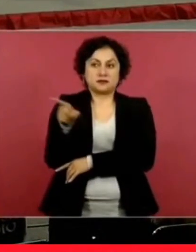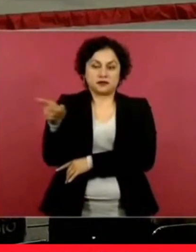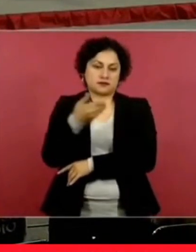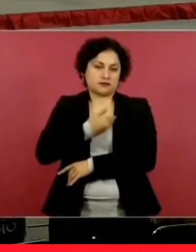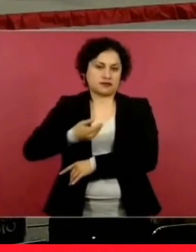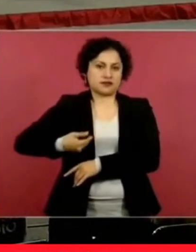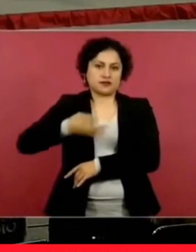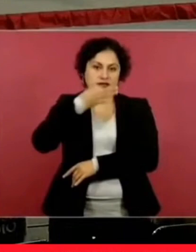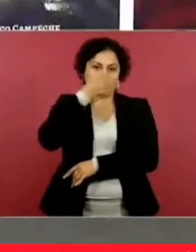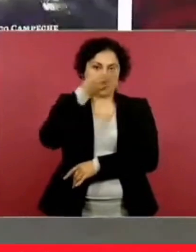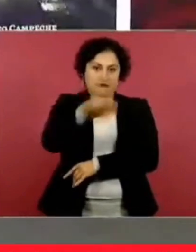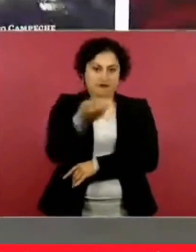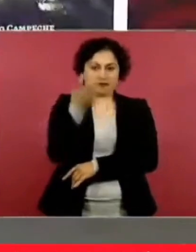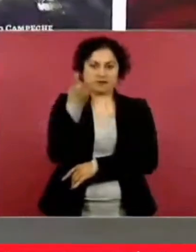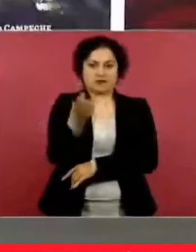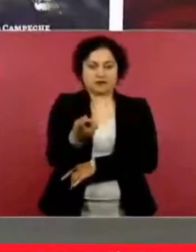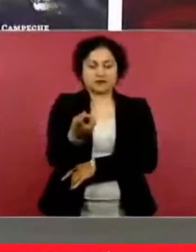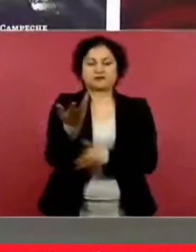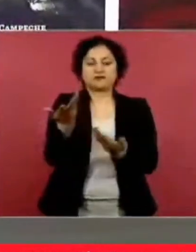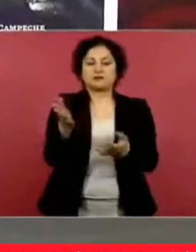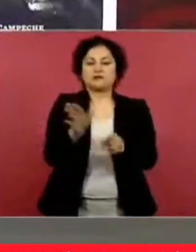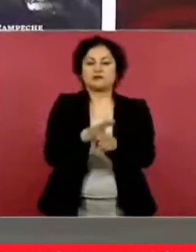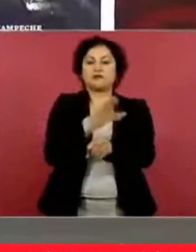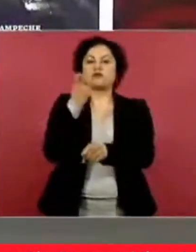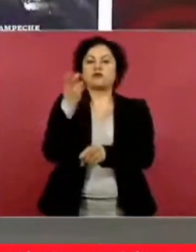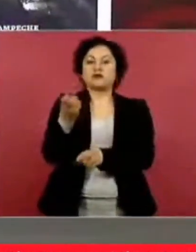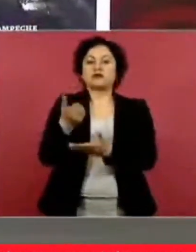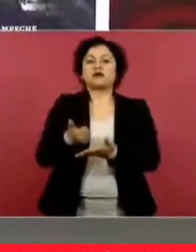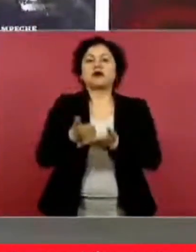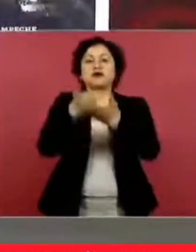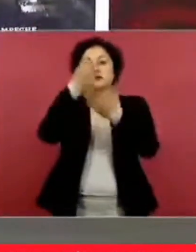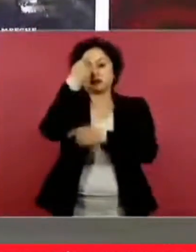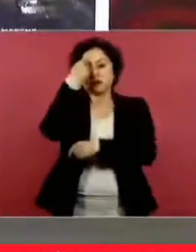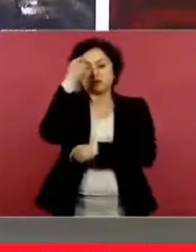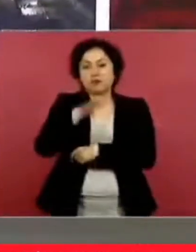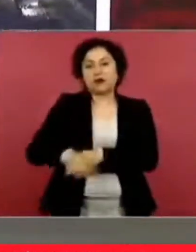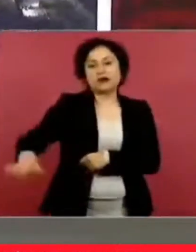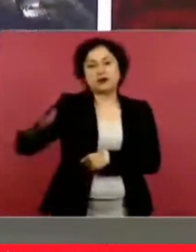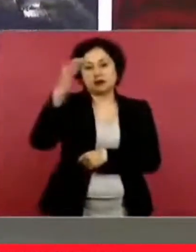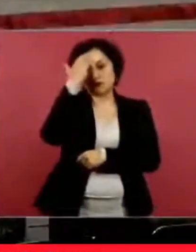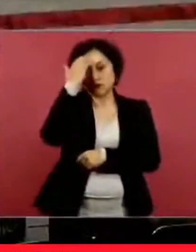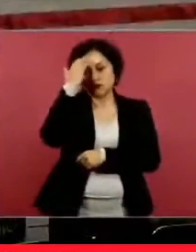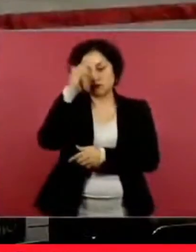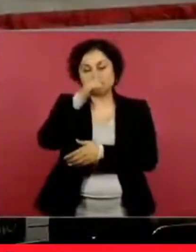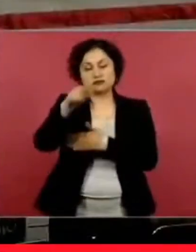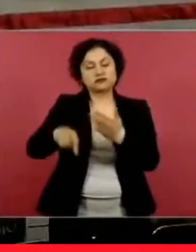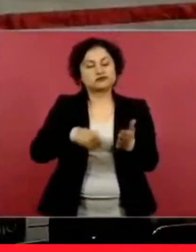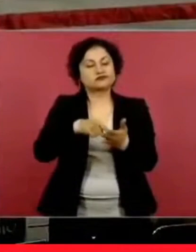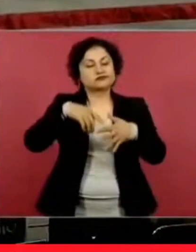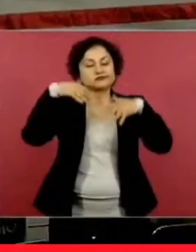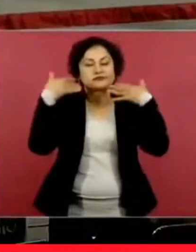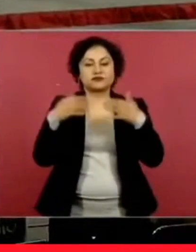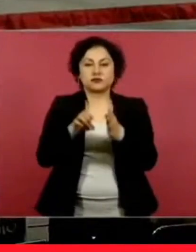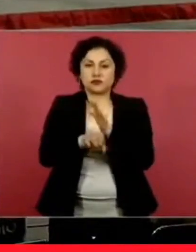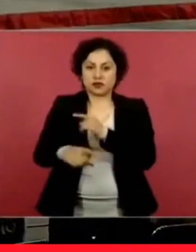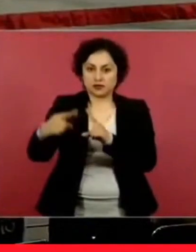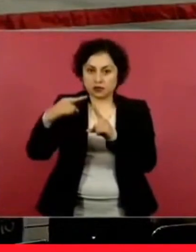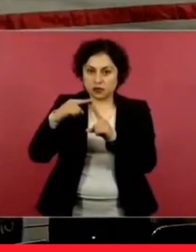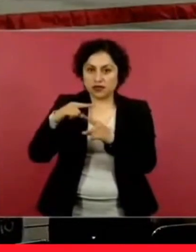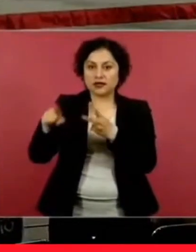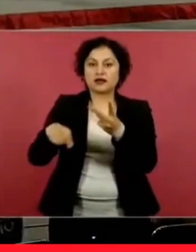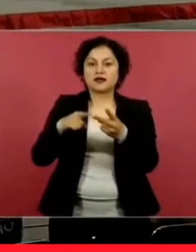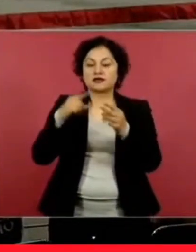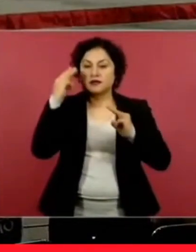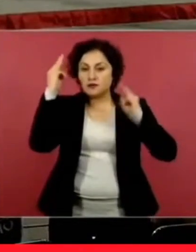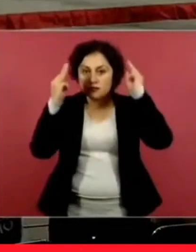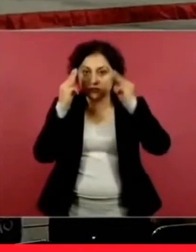y esto nos da la oportunidad de conocer lugares maravillosos como la iglesia de nuestra señora los mercedes el museo de champotón